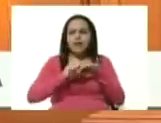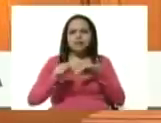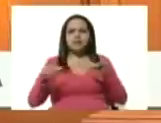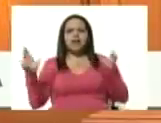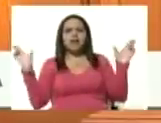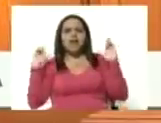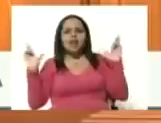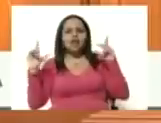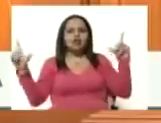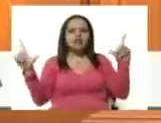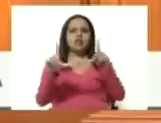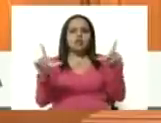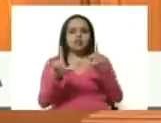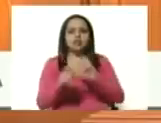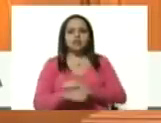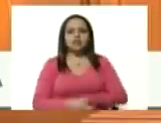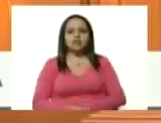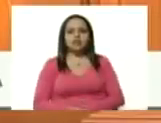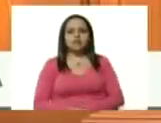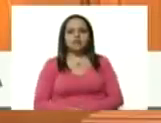lo impacta,